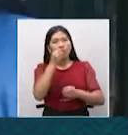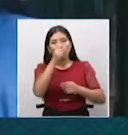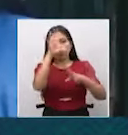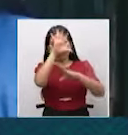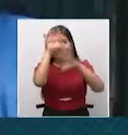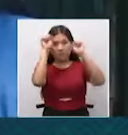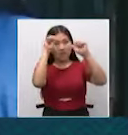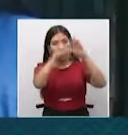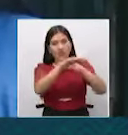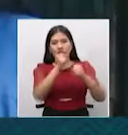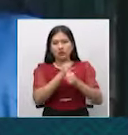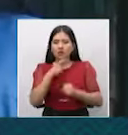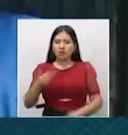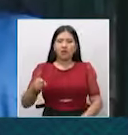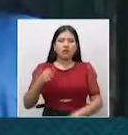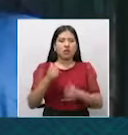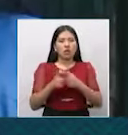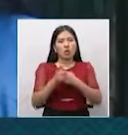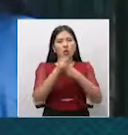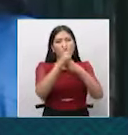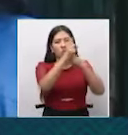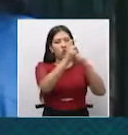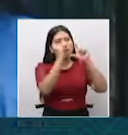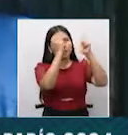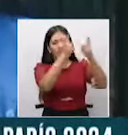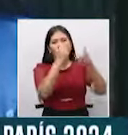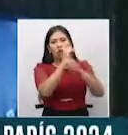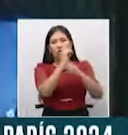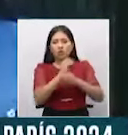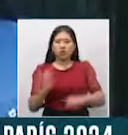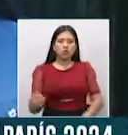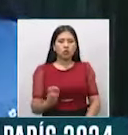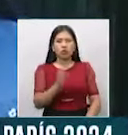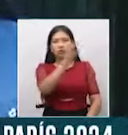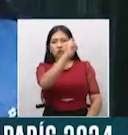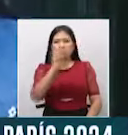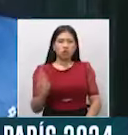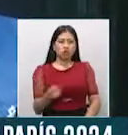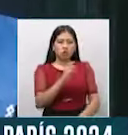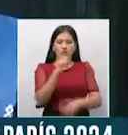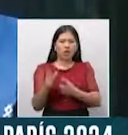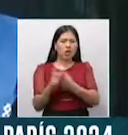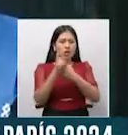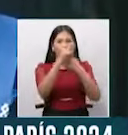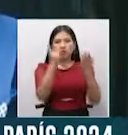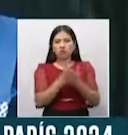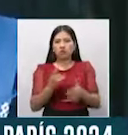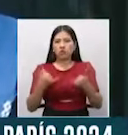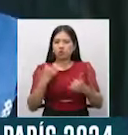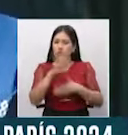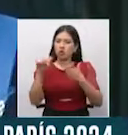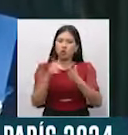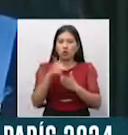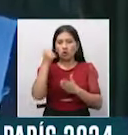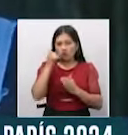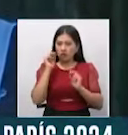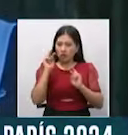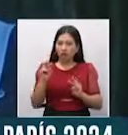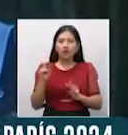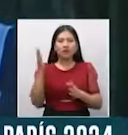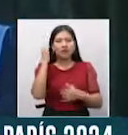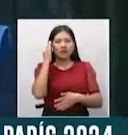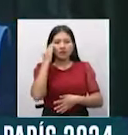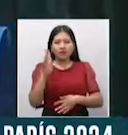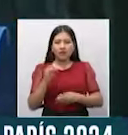trabajaba en la mina Totoral, entonces subía, corría pues. Así que las señoras saben estar